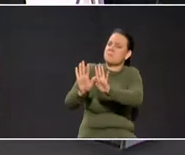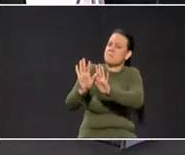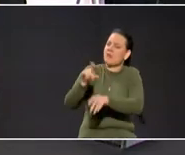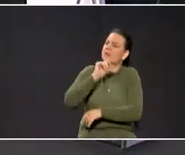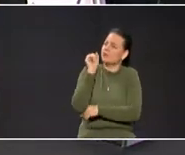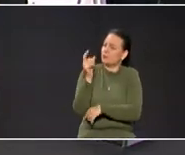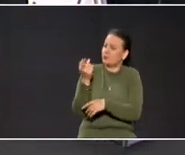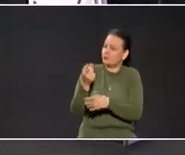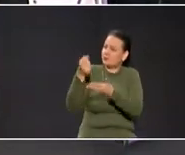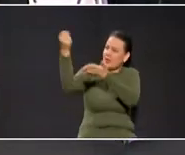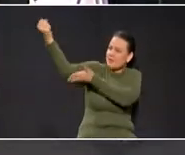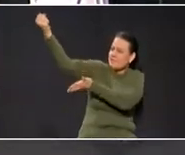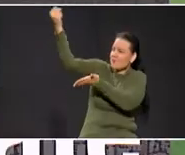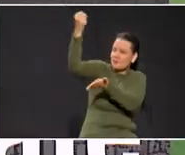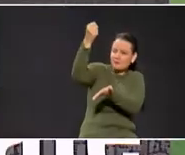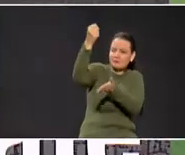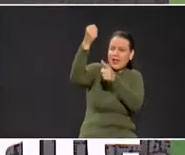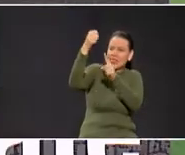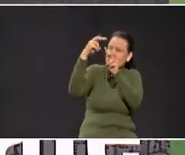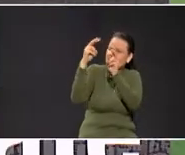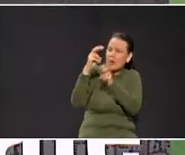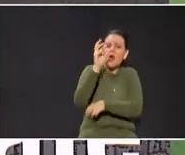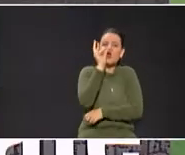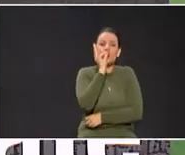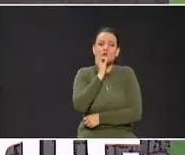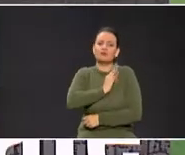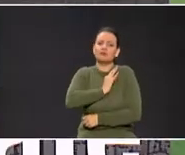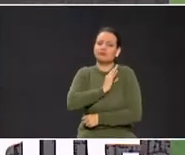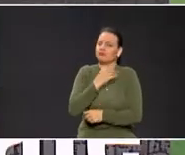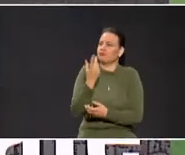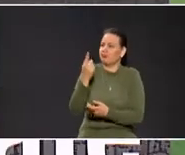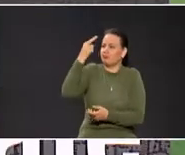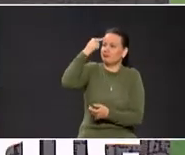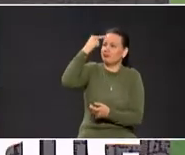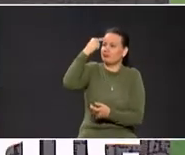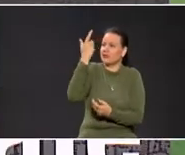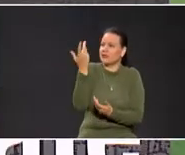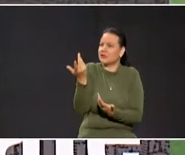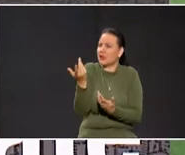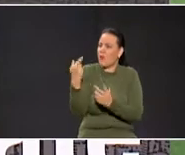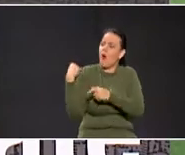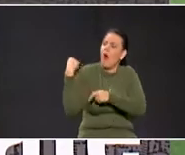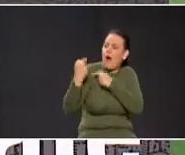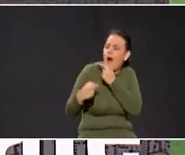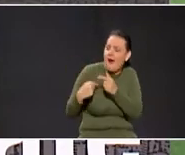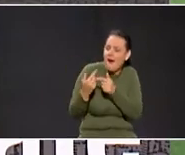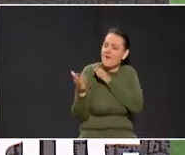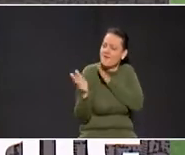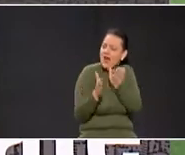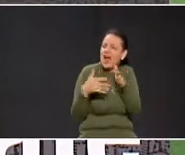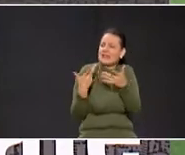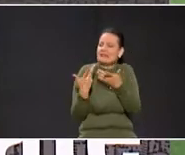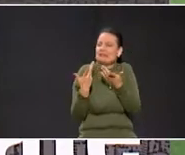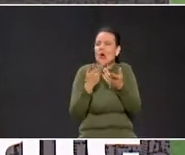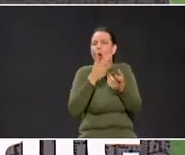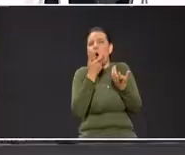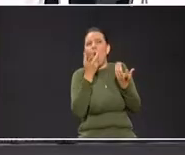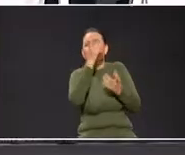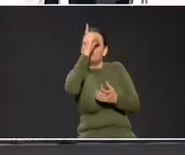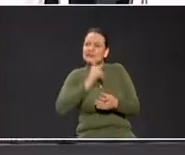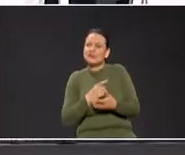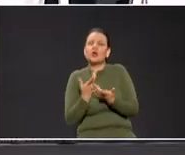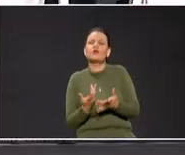específicamente en ese tema que hay que generar que desarrollos hay que hacer qué decisiones hay que tomar las